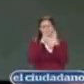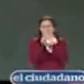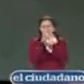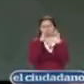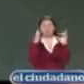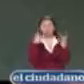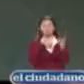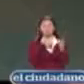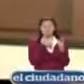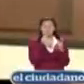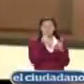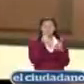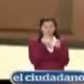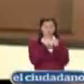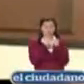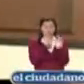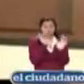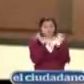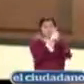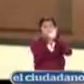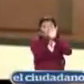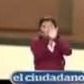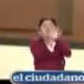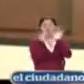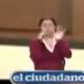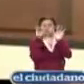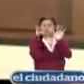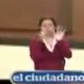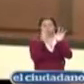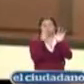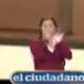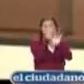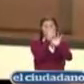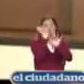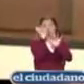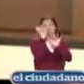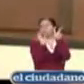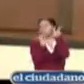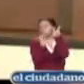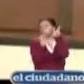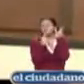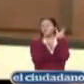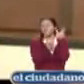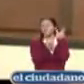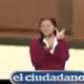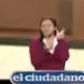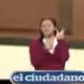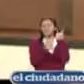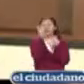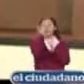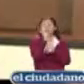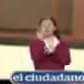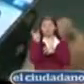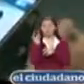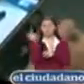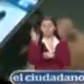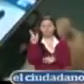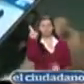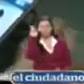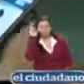mi teléfono, voy a poder observar y escuchar al visitante. Y el visitante me va a poder escuchar